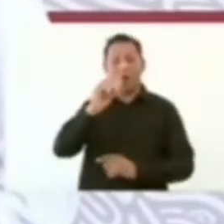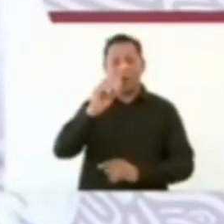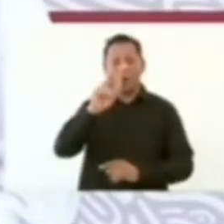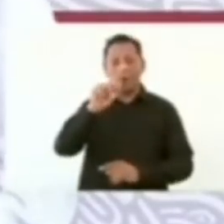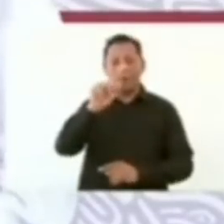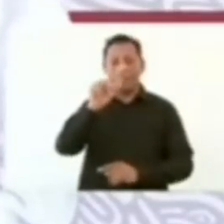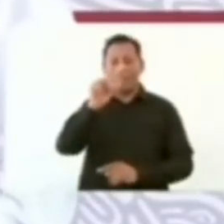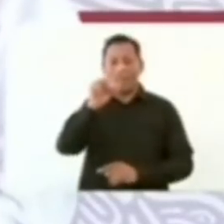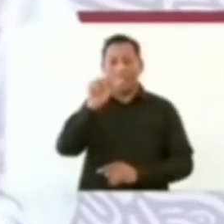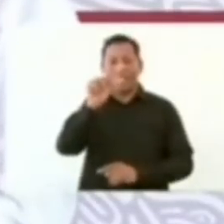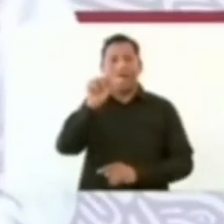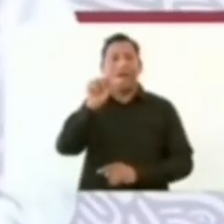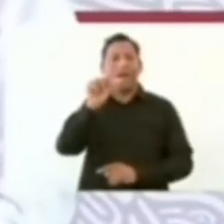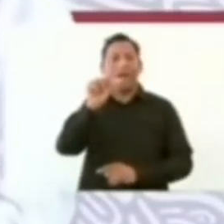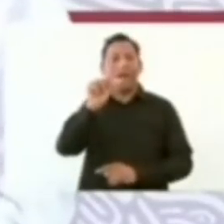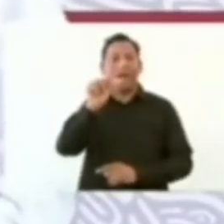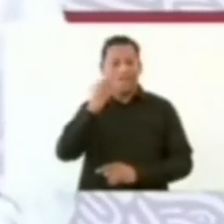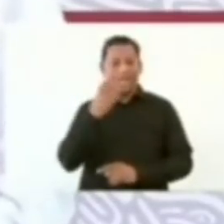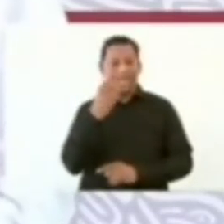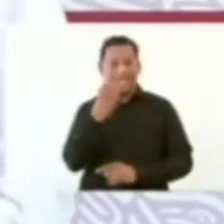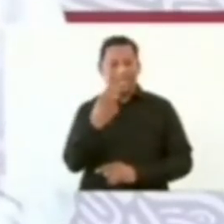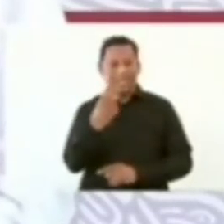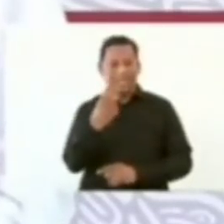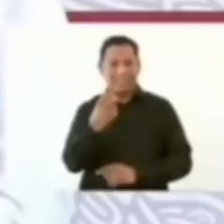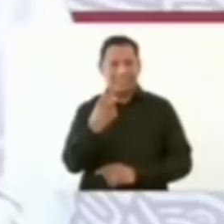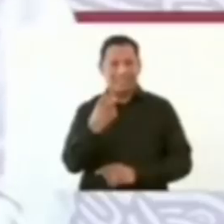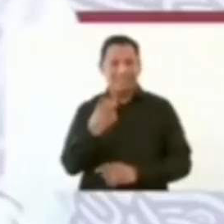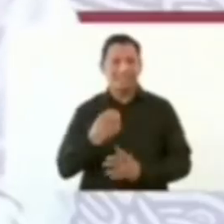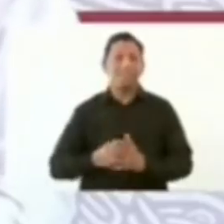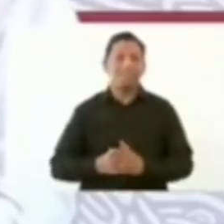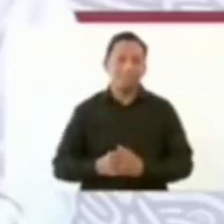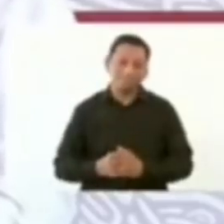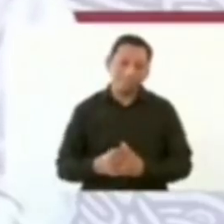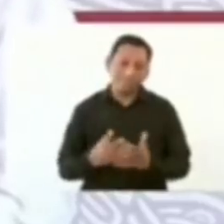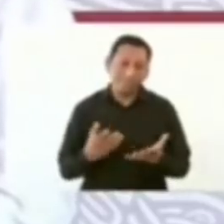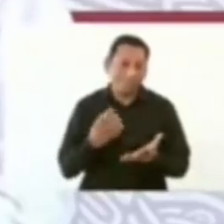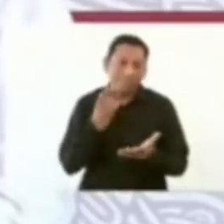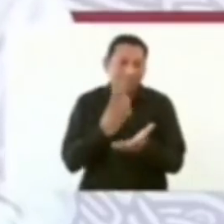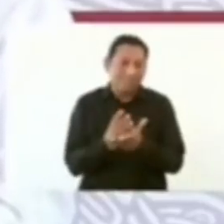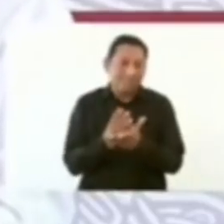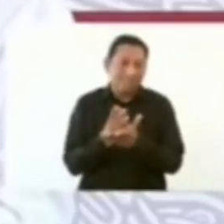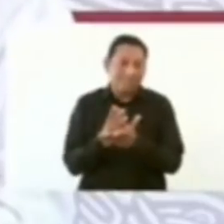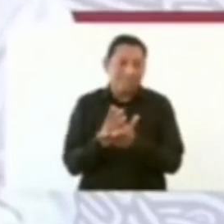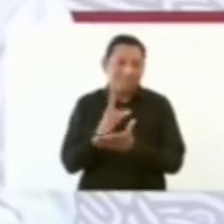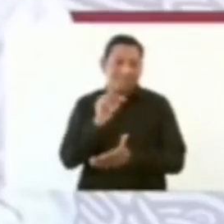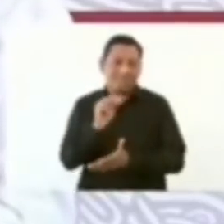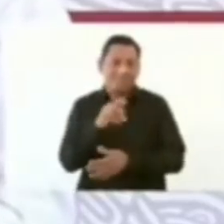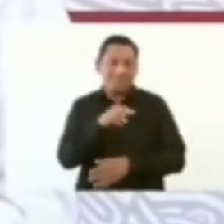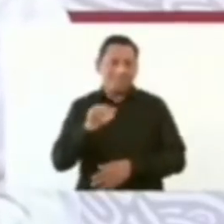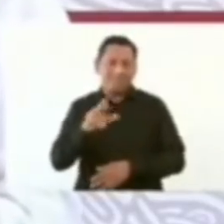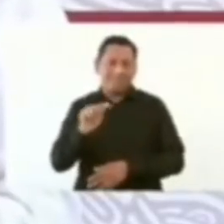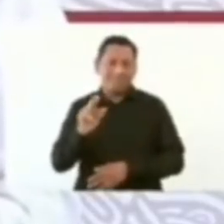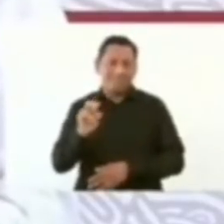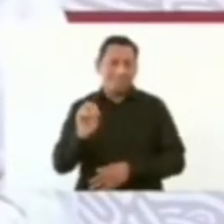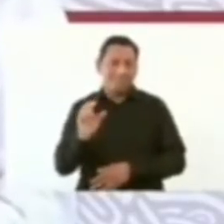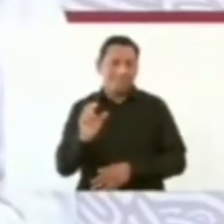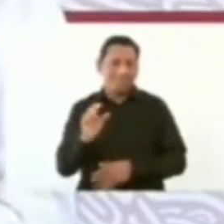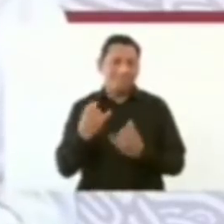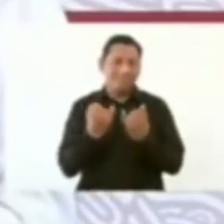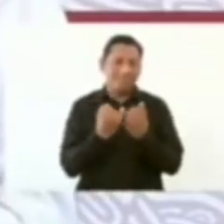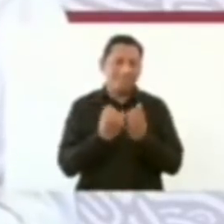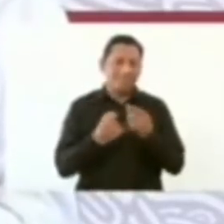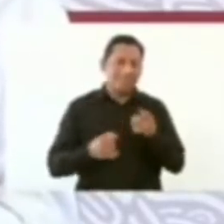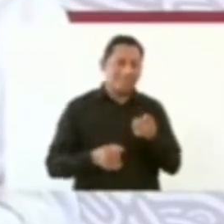Cortada. La recta cortada. Y no solo recta cortada, como la de Mariano Rivera.